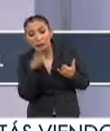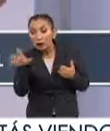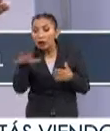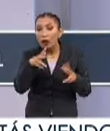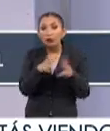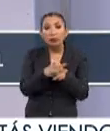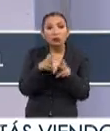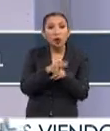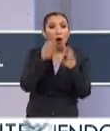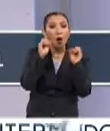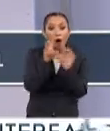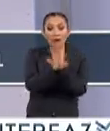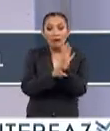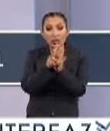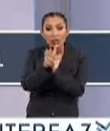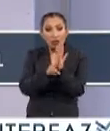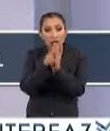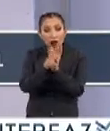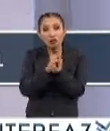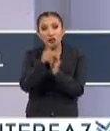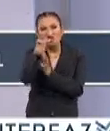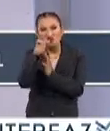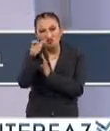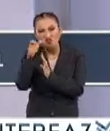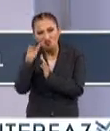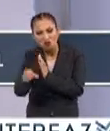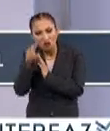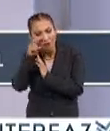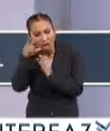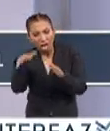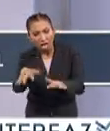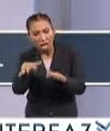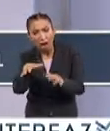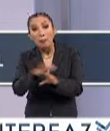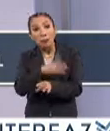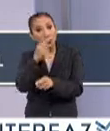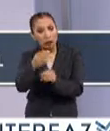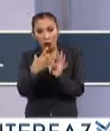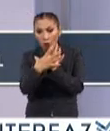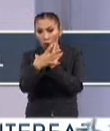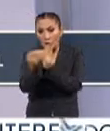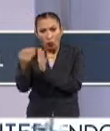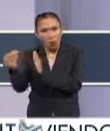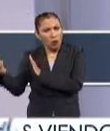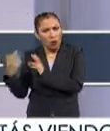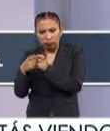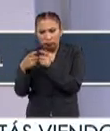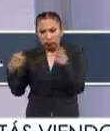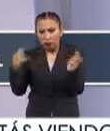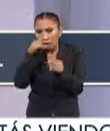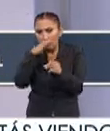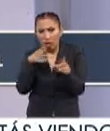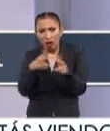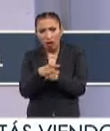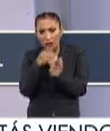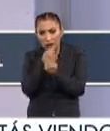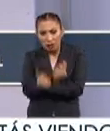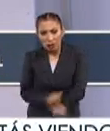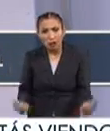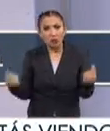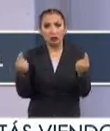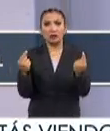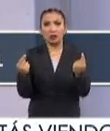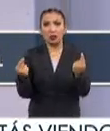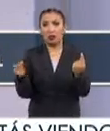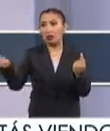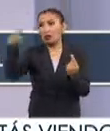trifulcas o incluso videos con pornografía, con escenas eróticas, porque está reproduciéndose o violencia en menores de edad. Y que está llegando a